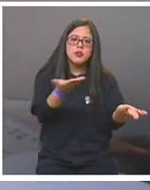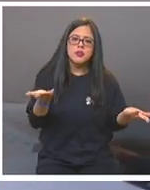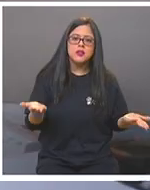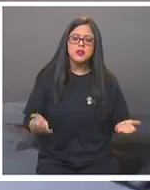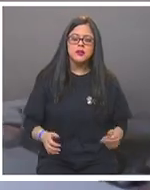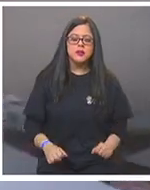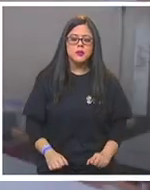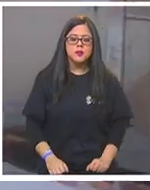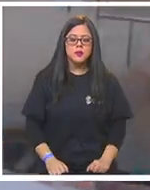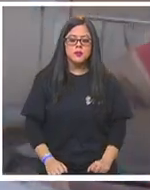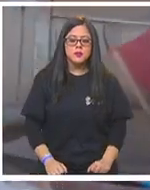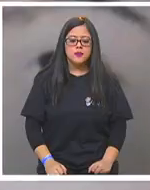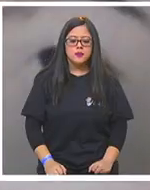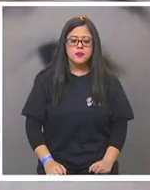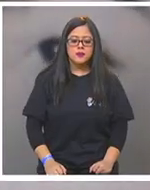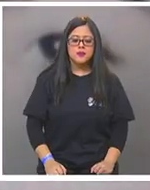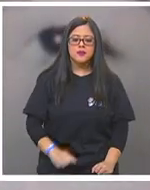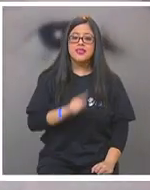Tata, ahí está su